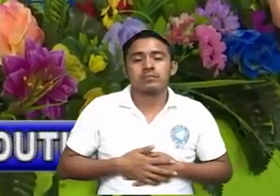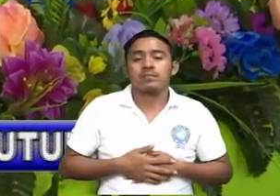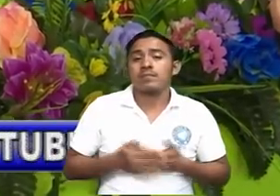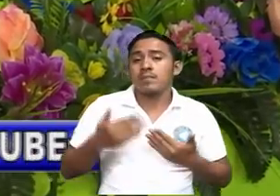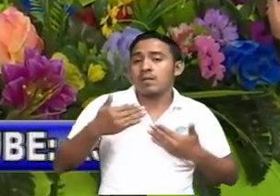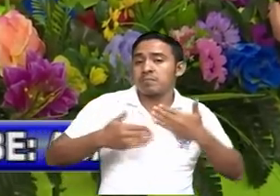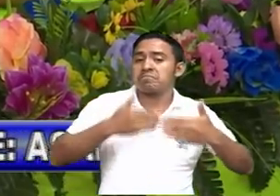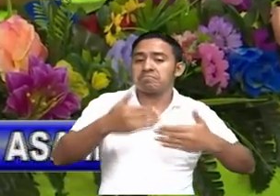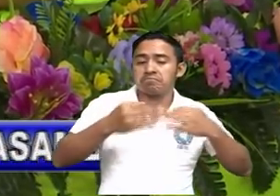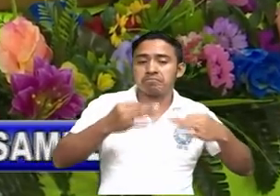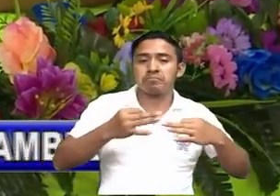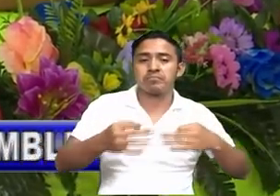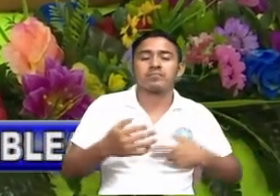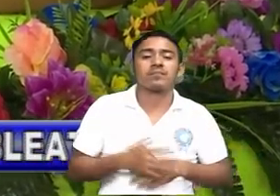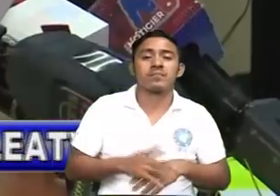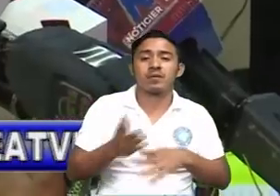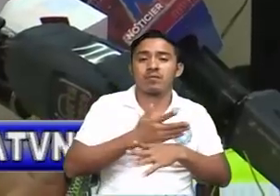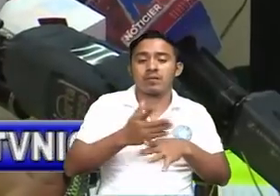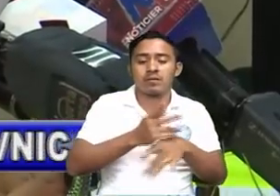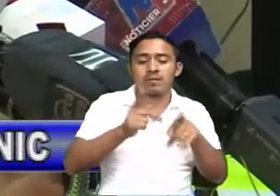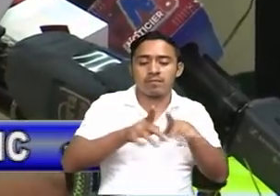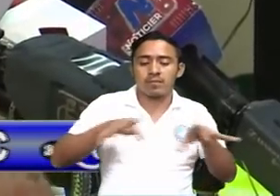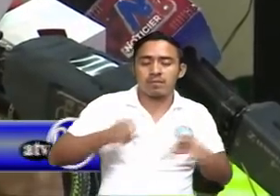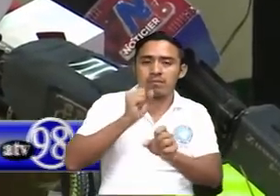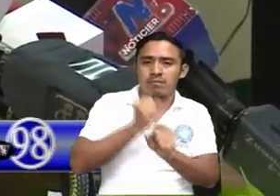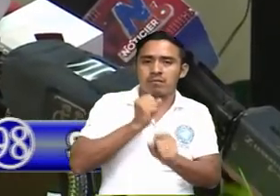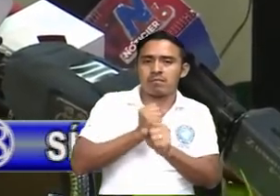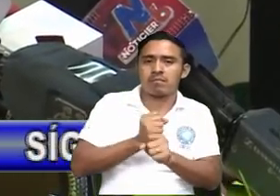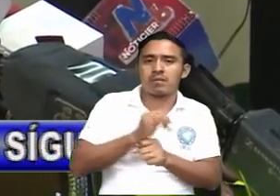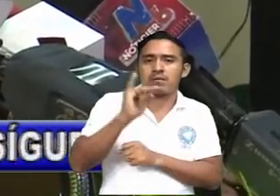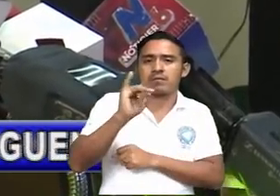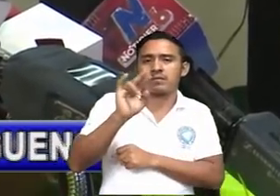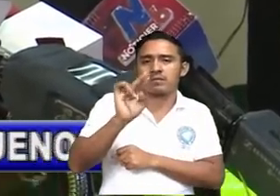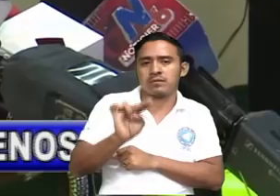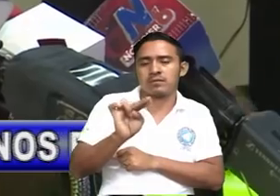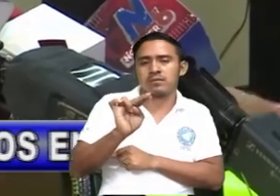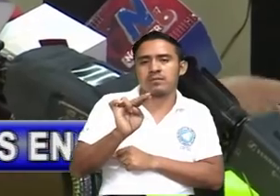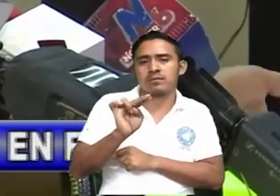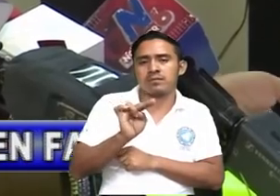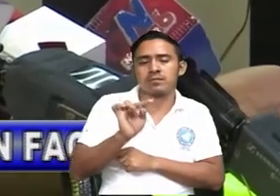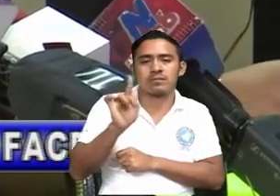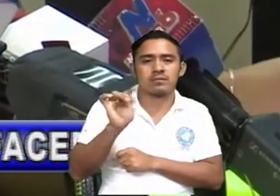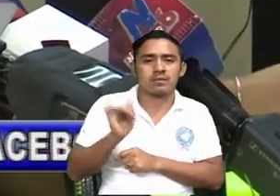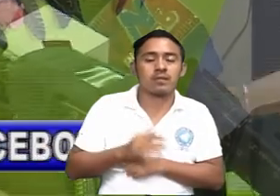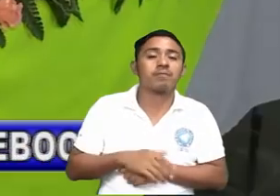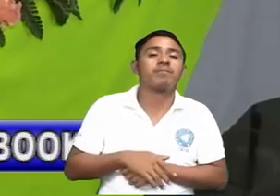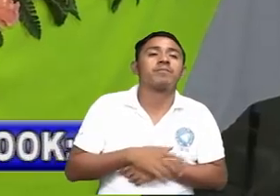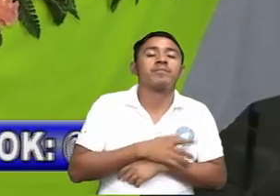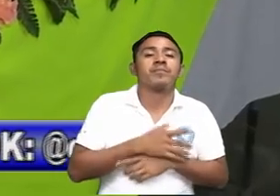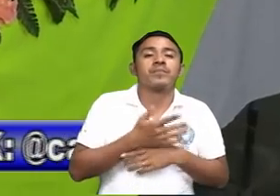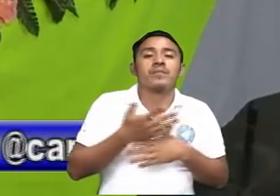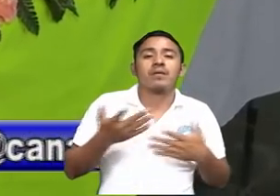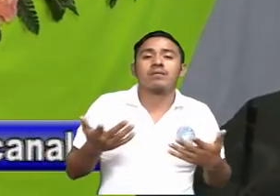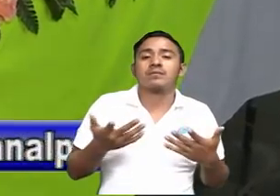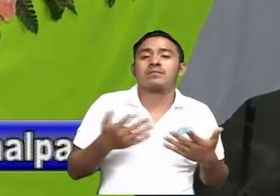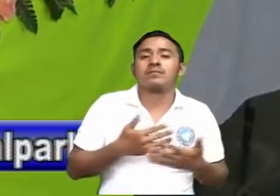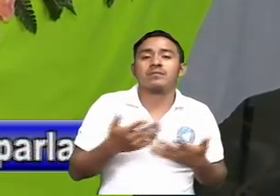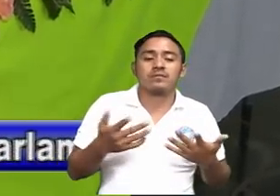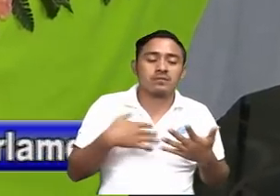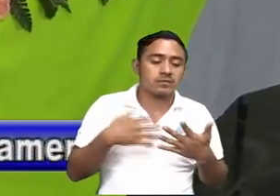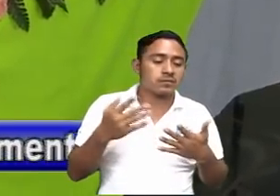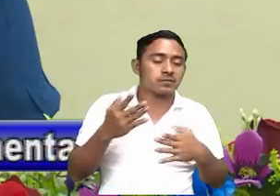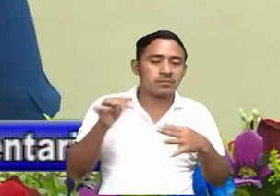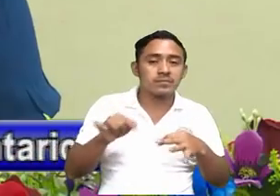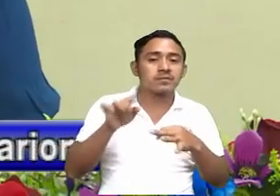Avanza a buen ritmo la ejecución de los planes de trabajo del Instituto Nacional Forestal del primer semestre correspondiente al 2019